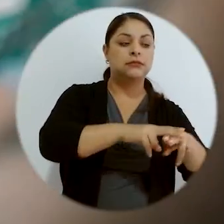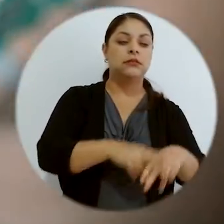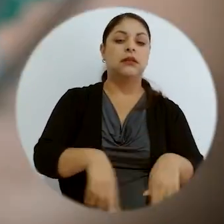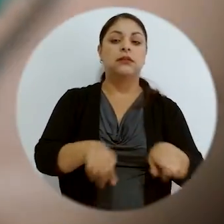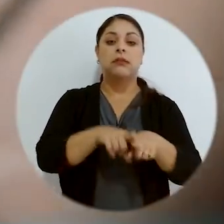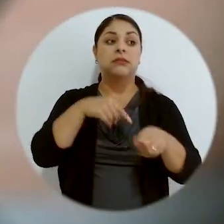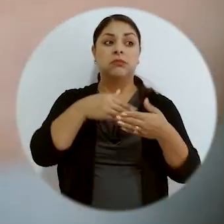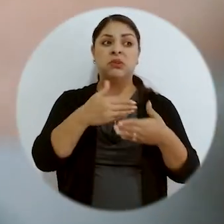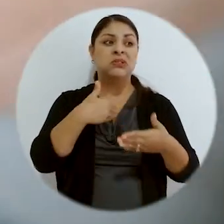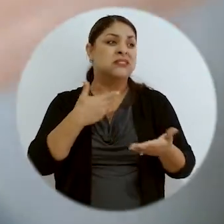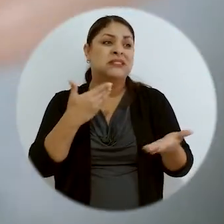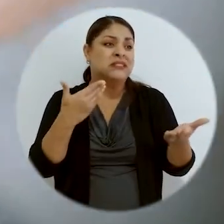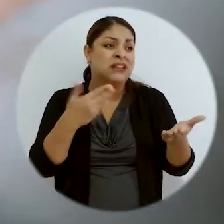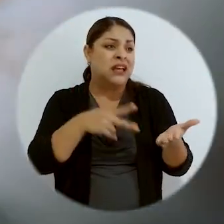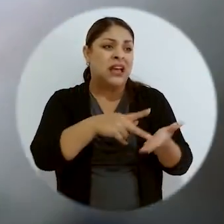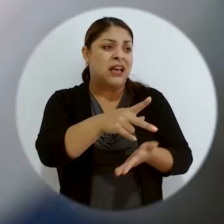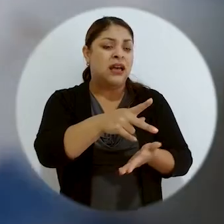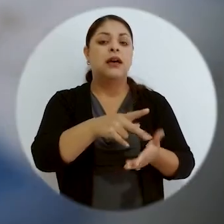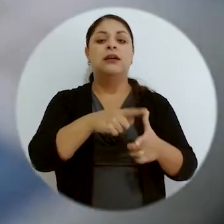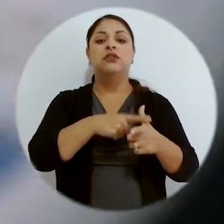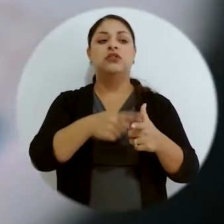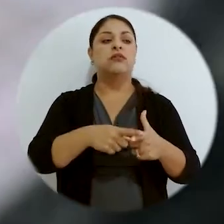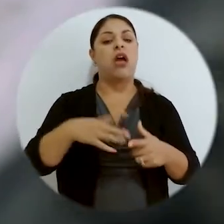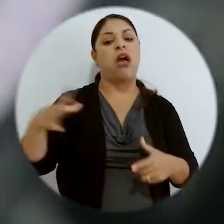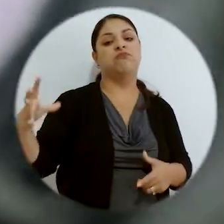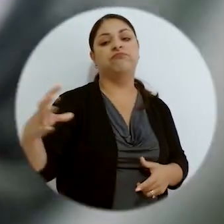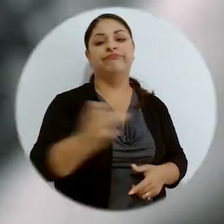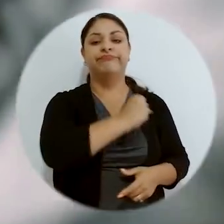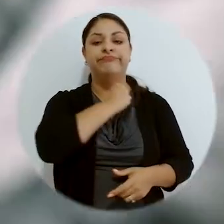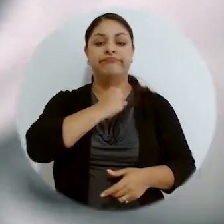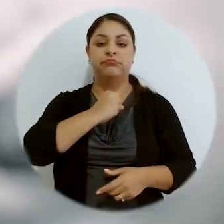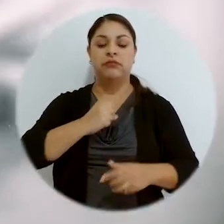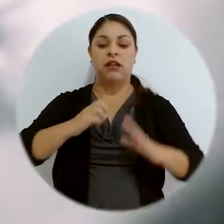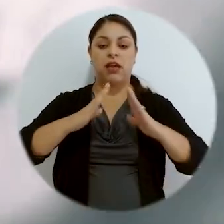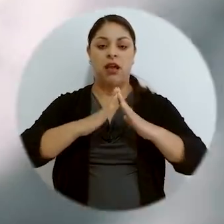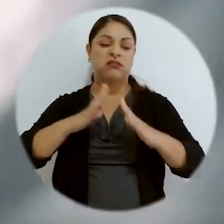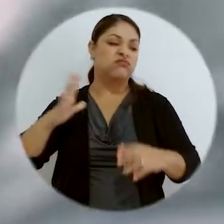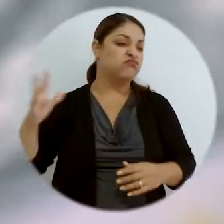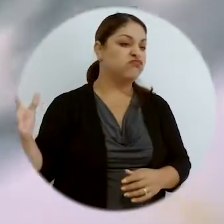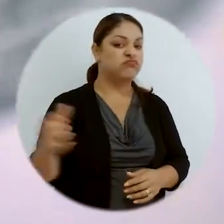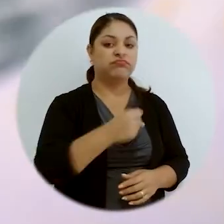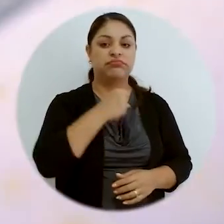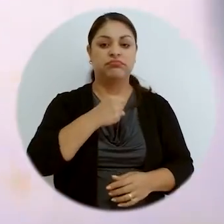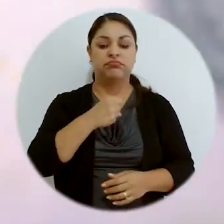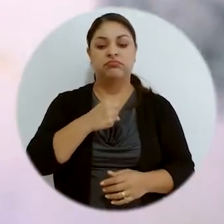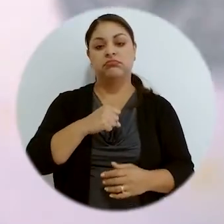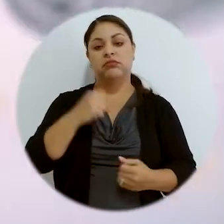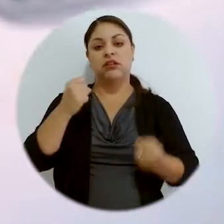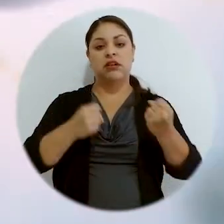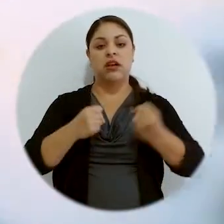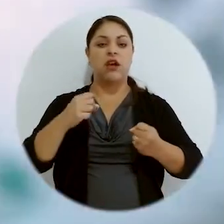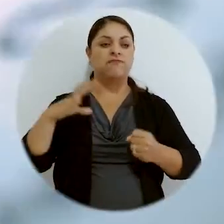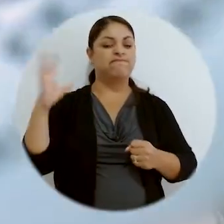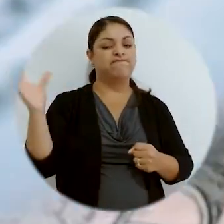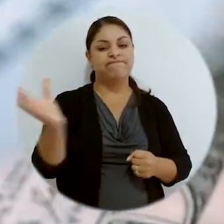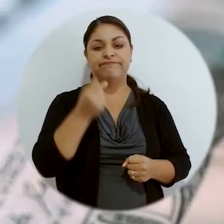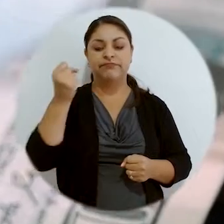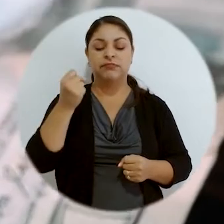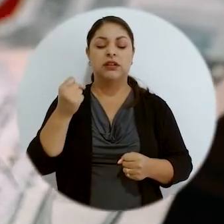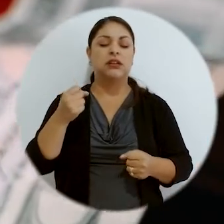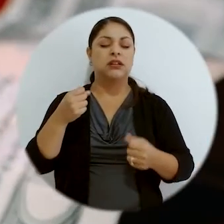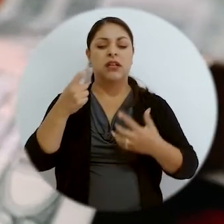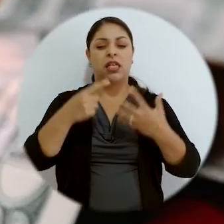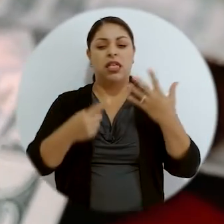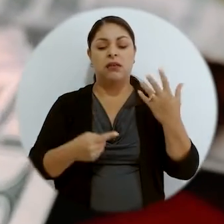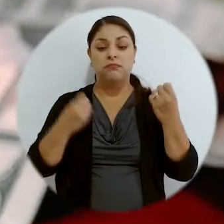quede completamente sin pago para recogerle la propiedad y así poder blanquear esa propiedad y que ingrese